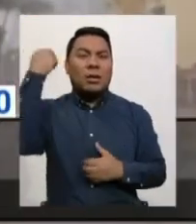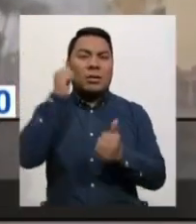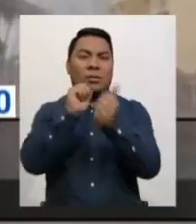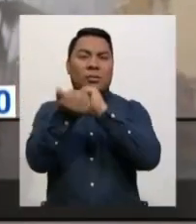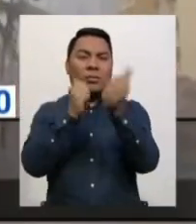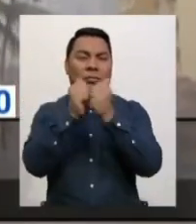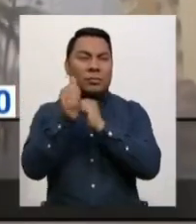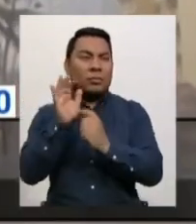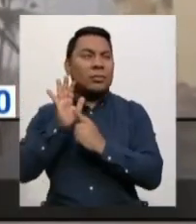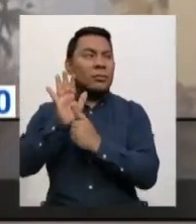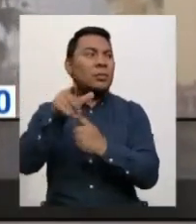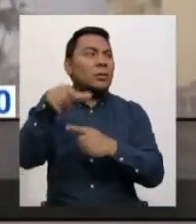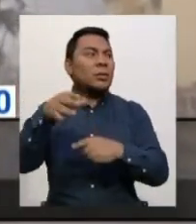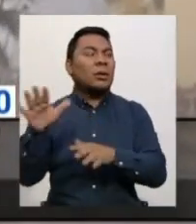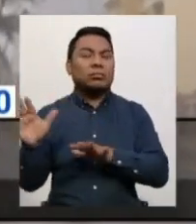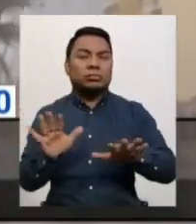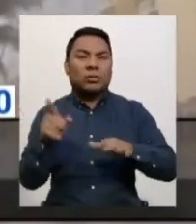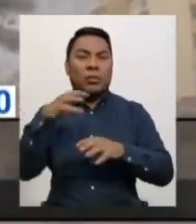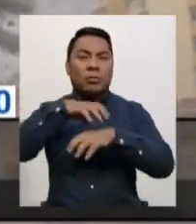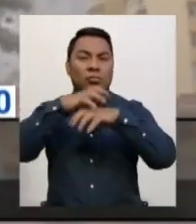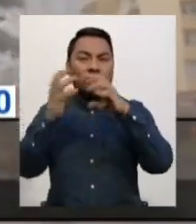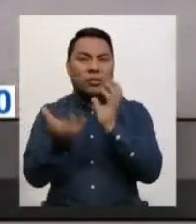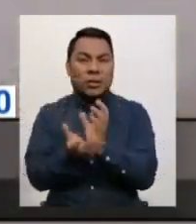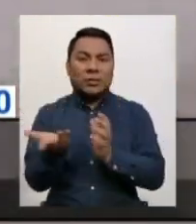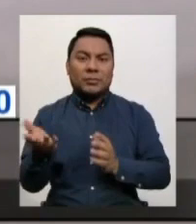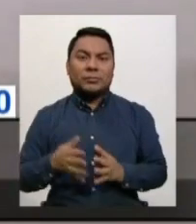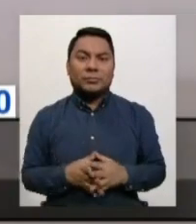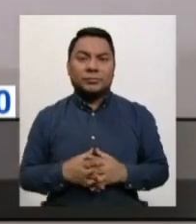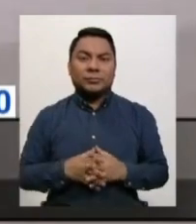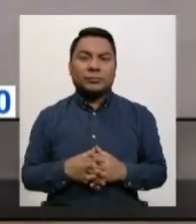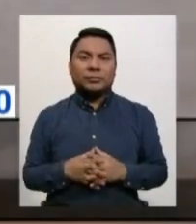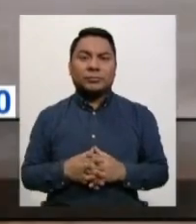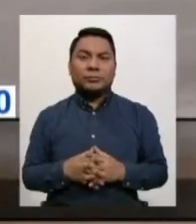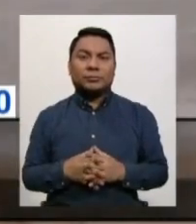más destacadas del surf mundial.